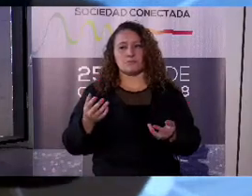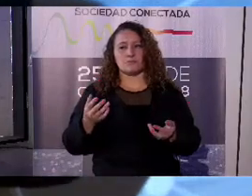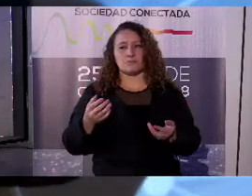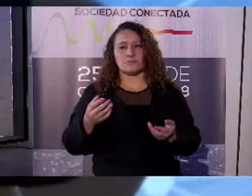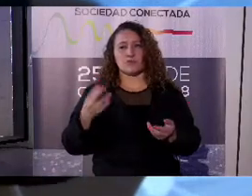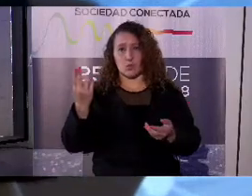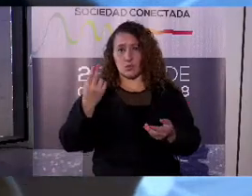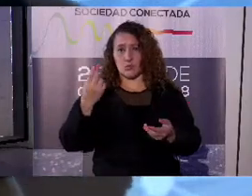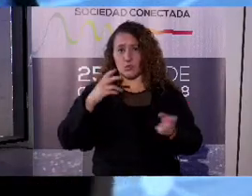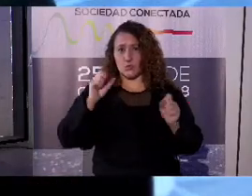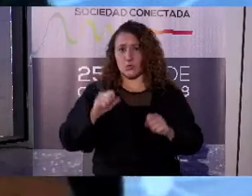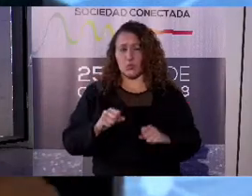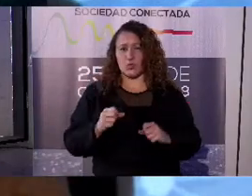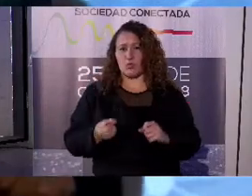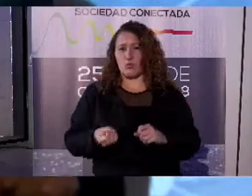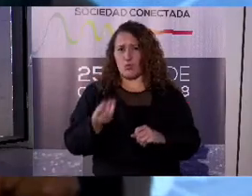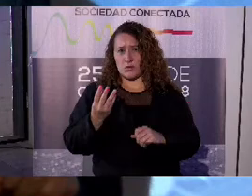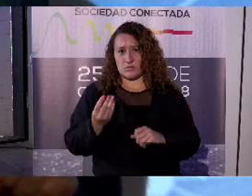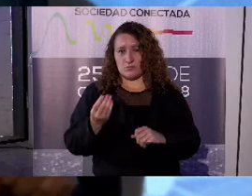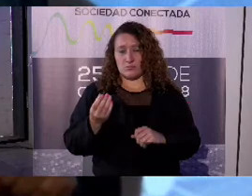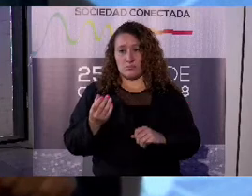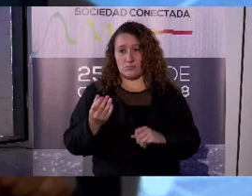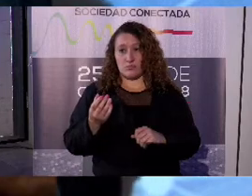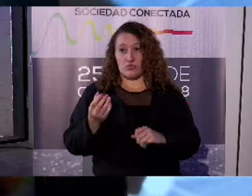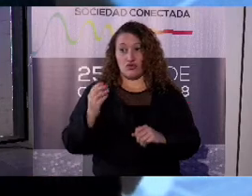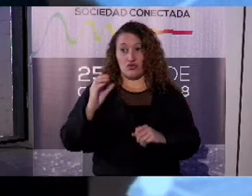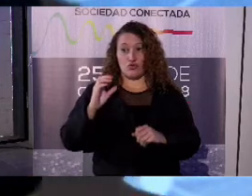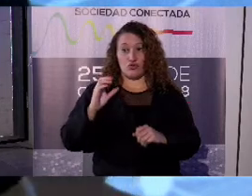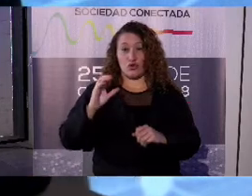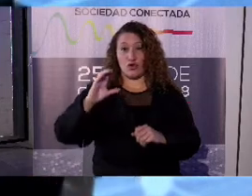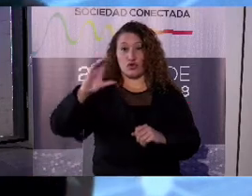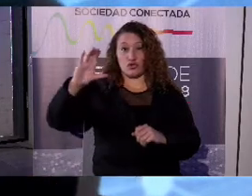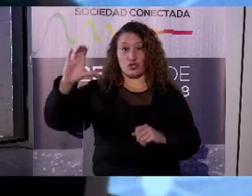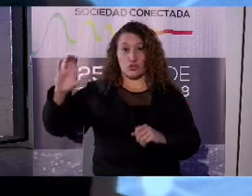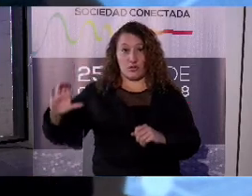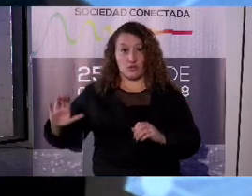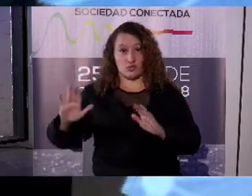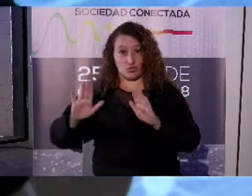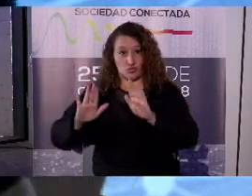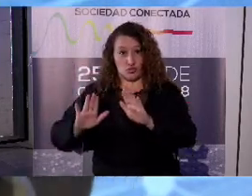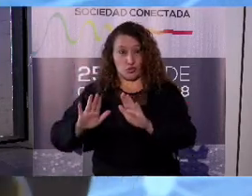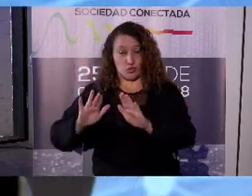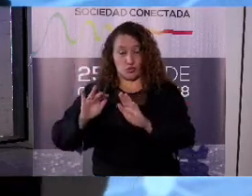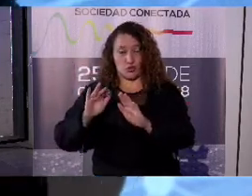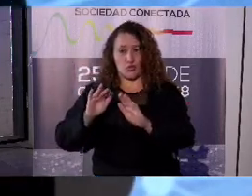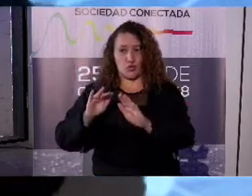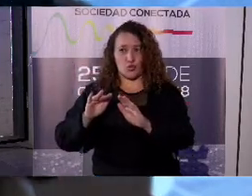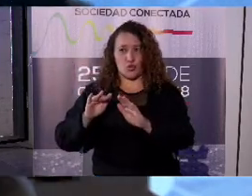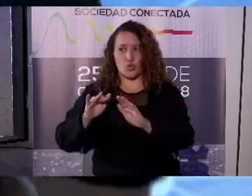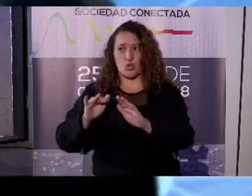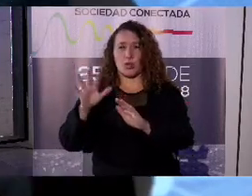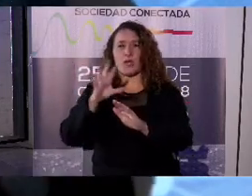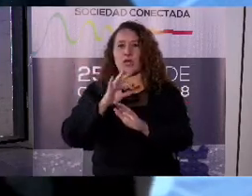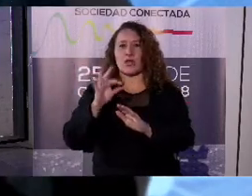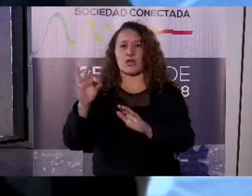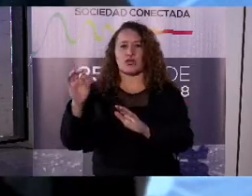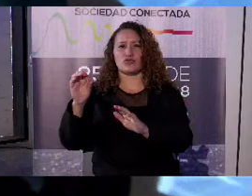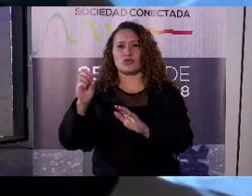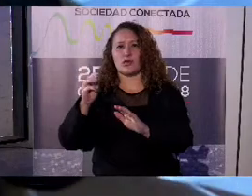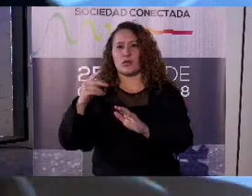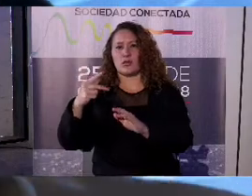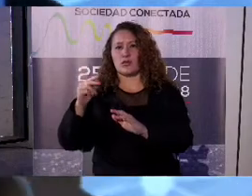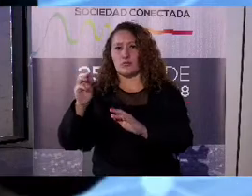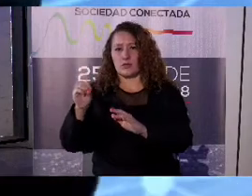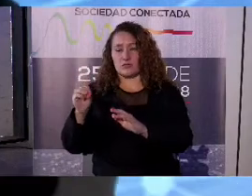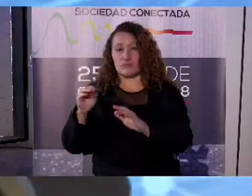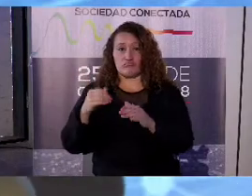km de la costa ese país ni siquiera es de América del Sur